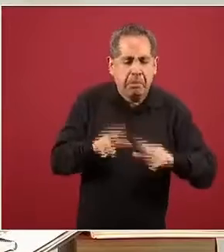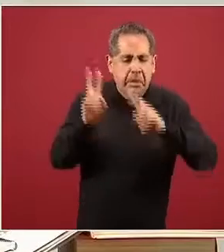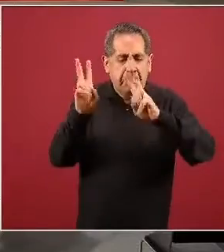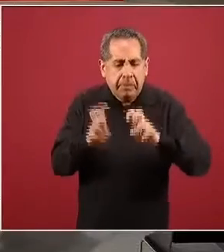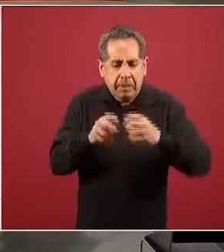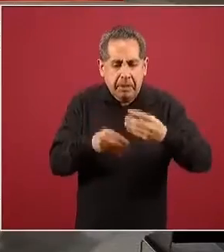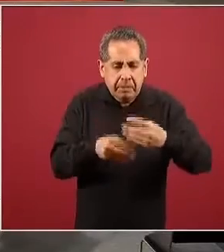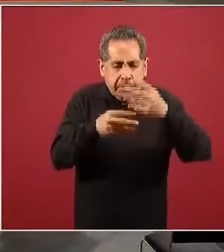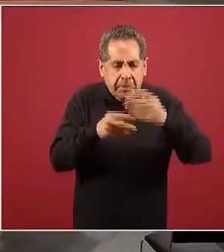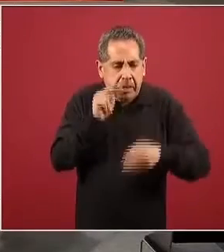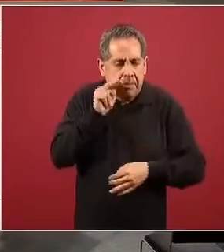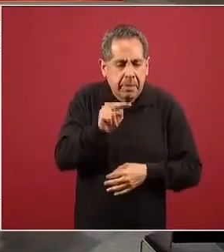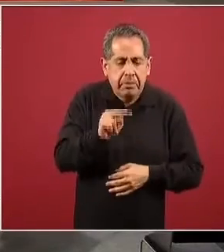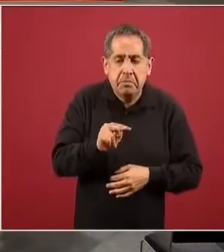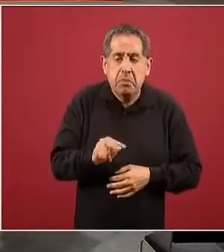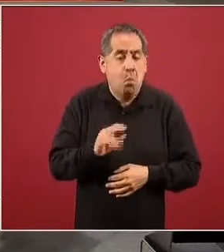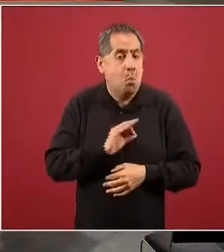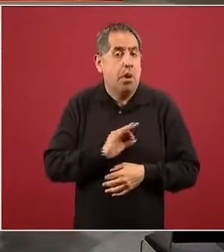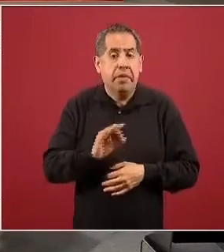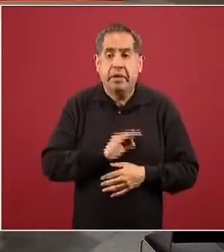estos procedimientos.